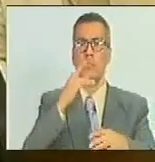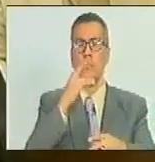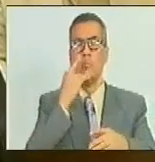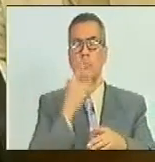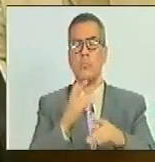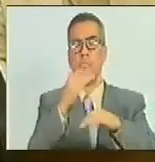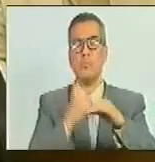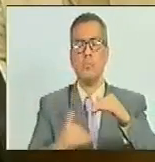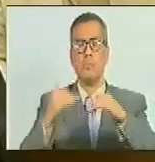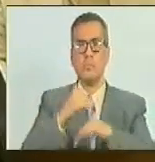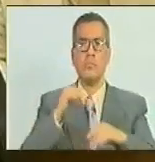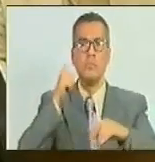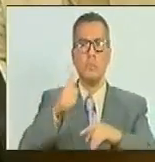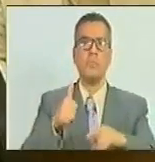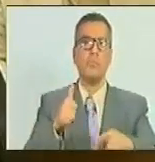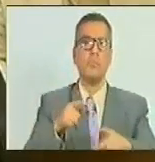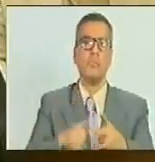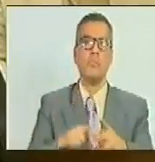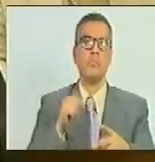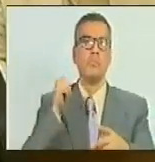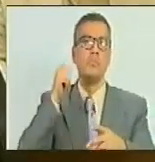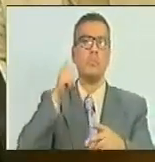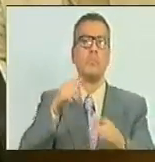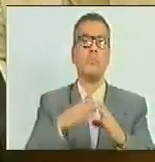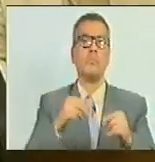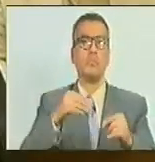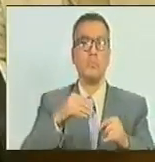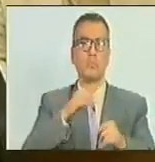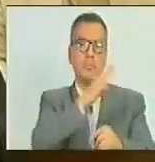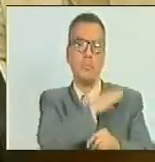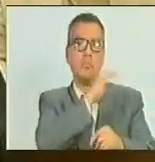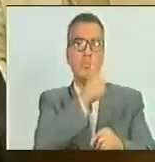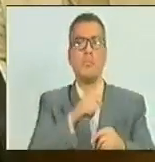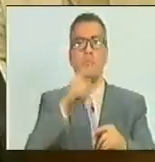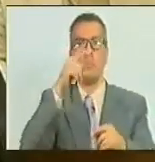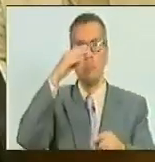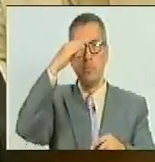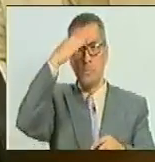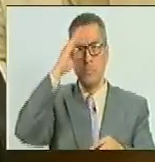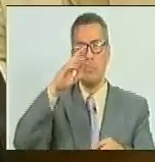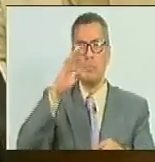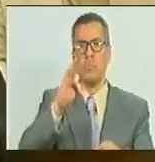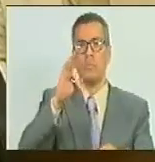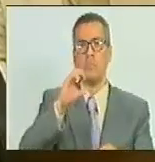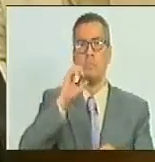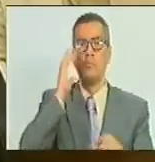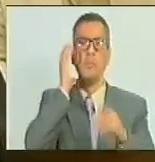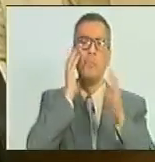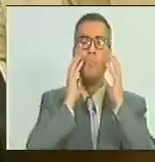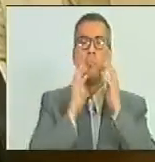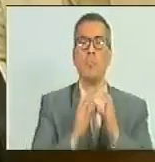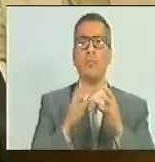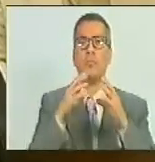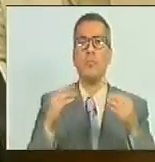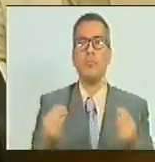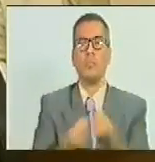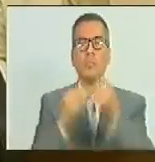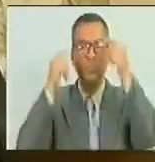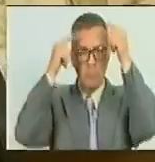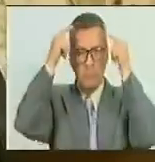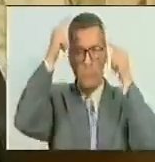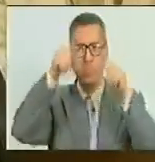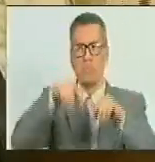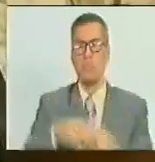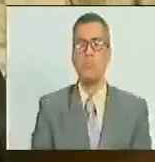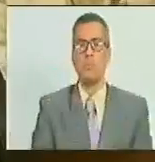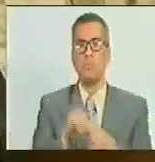infinito, la virtud infinita de los comandantes Fidel Castro Ruz y el comandante Hugo Chávez Frías.